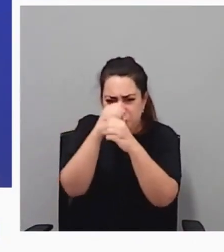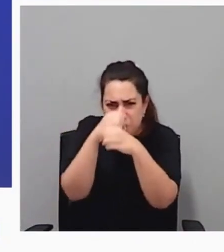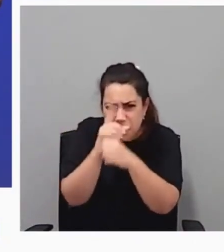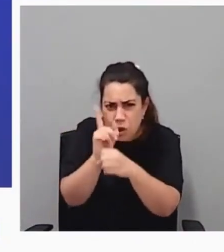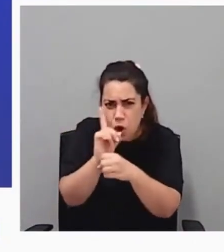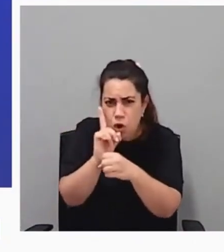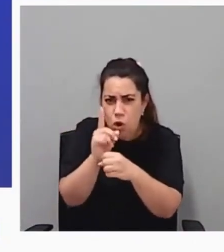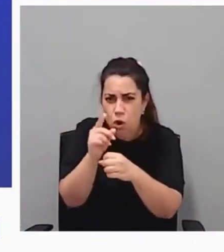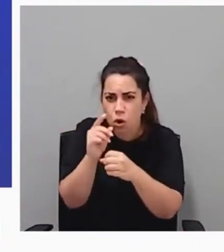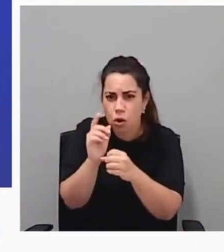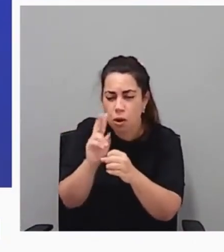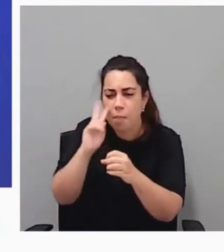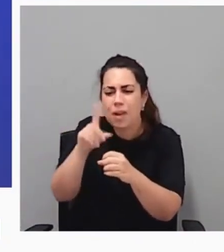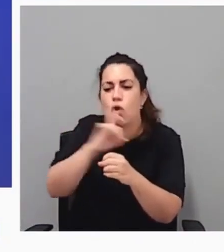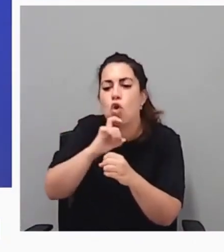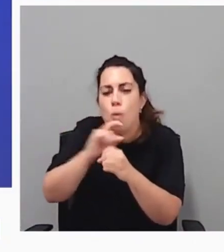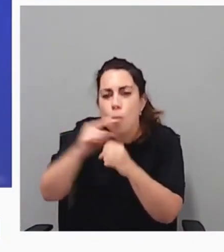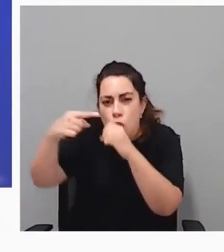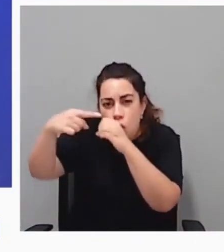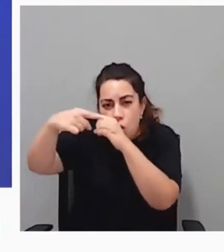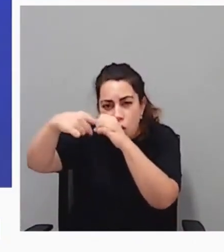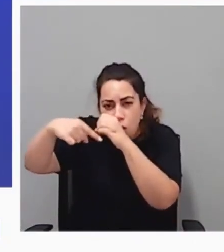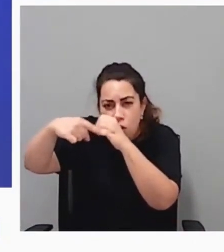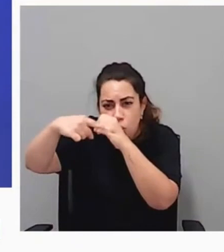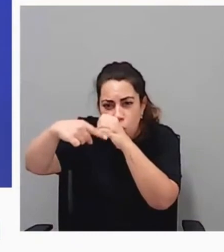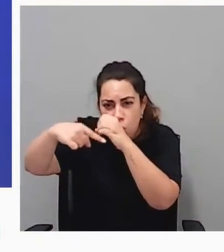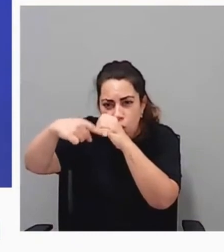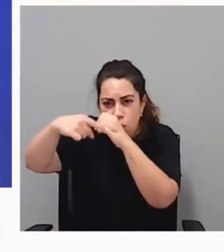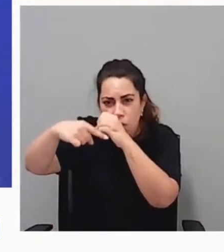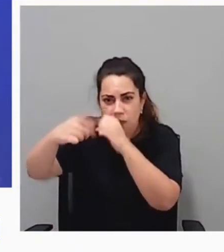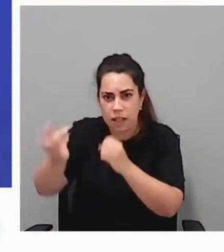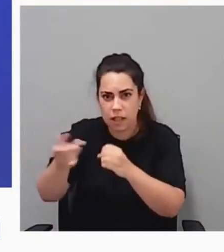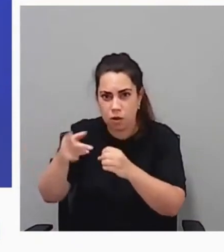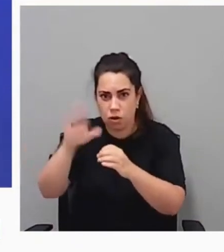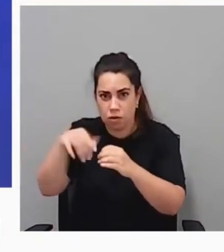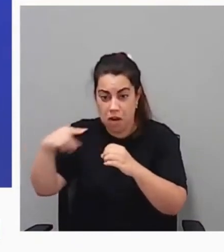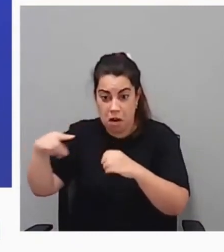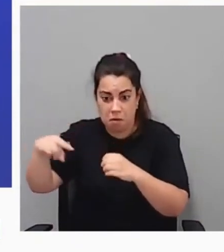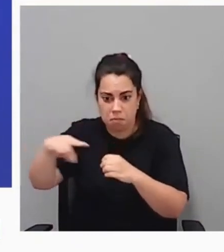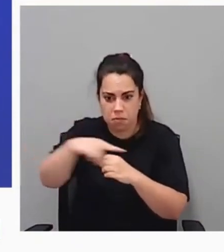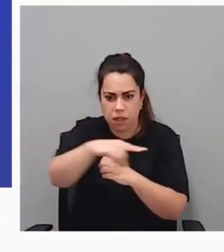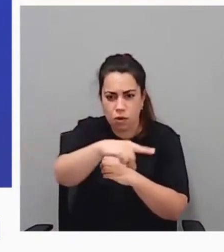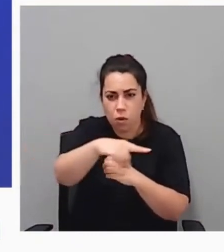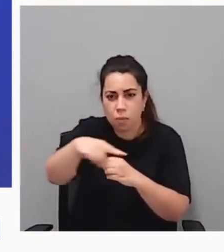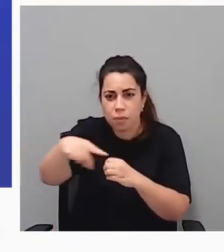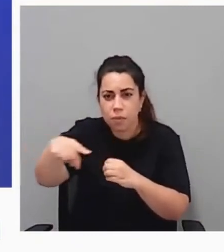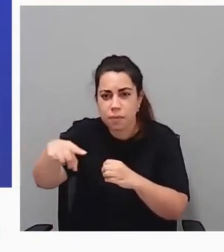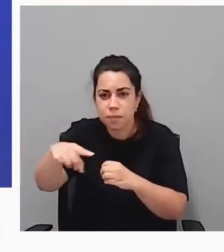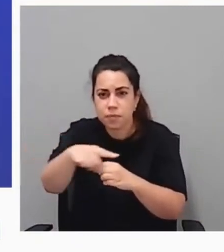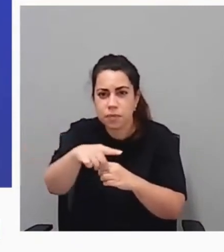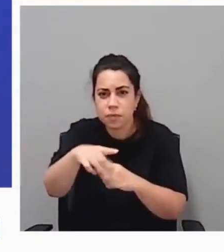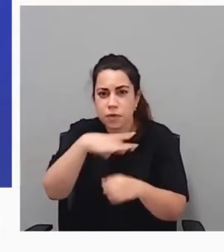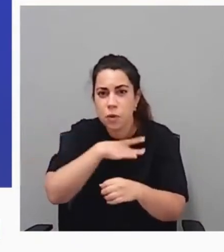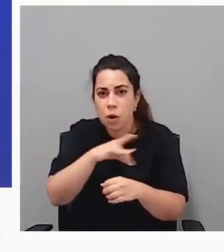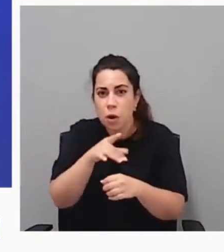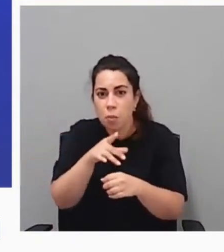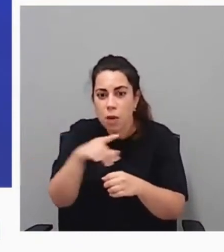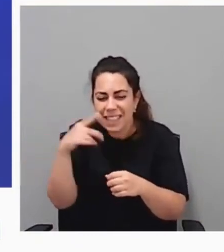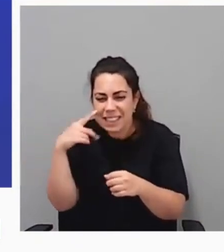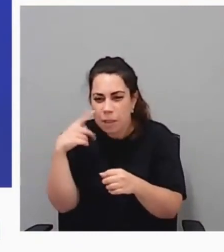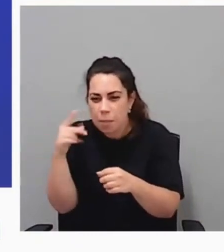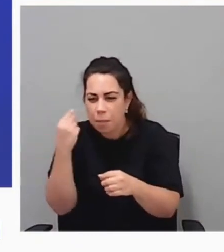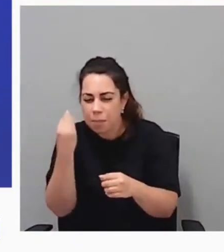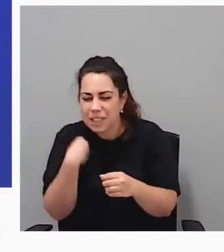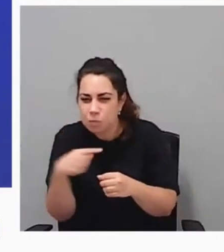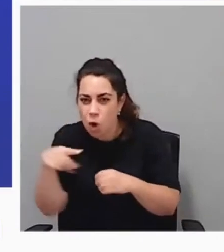dedo nanoscópico. Pasas el dedo por encima, monitoreas de una manera puedes capaz de seguir cómo se mueve el dedo y puedes